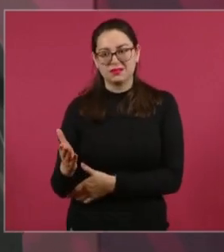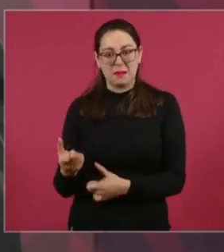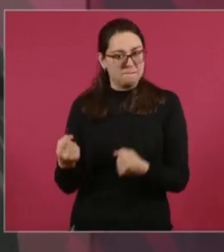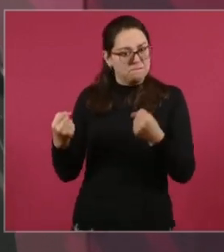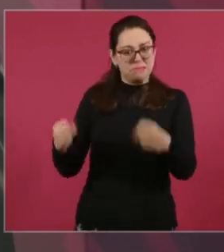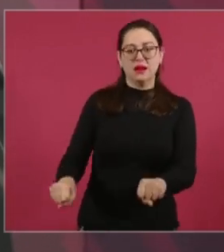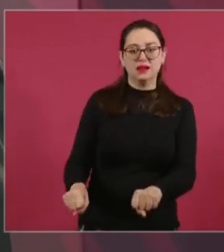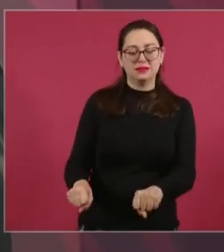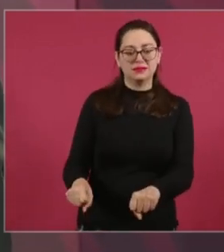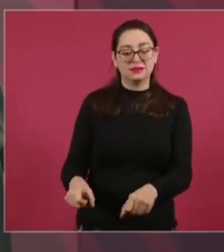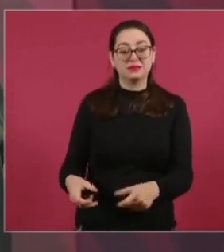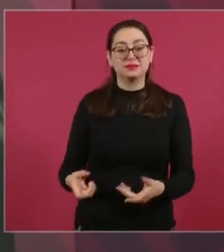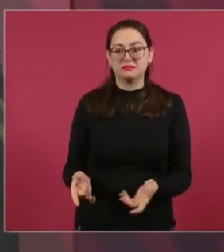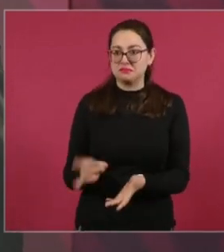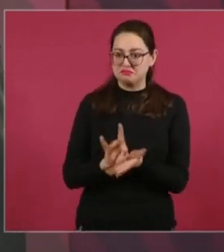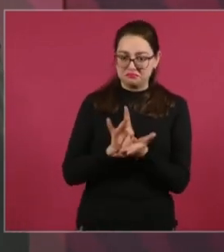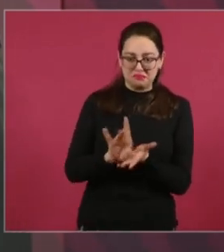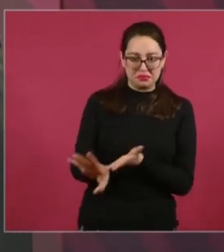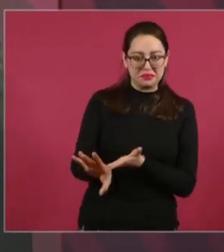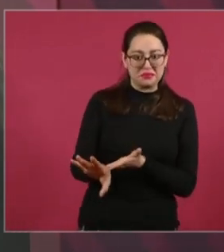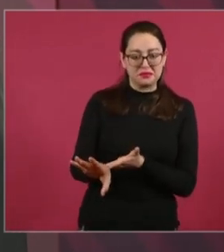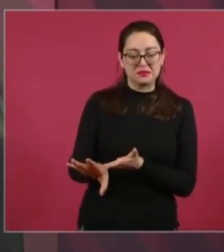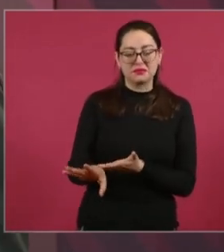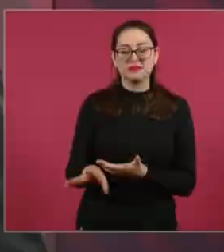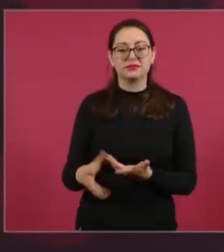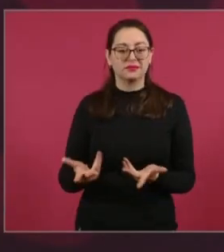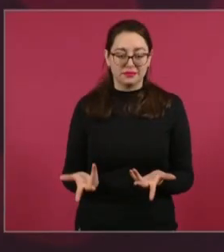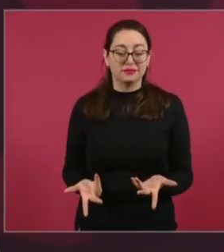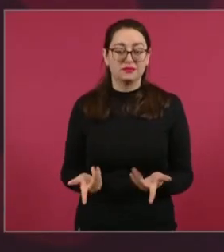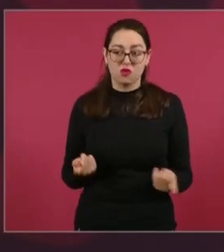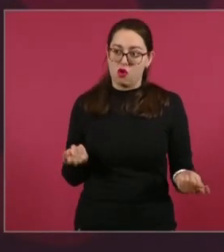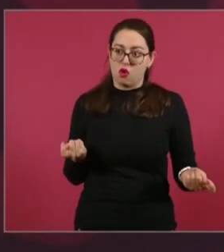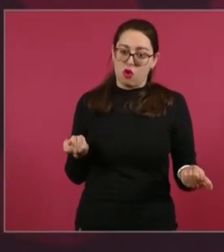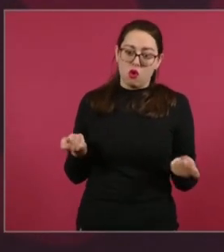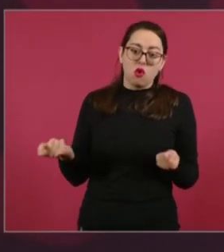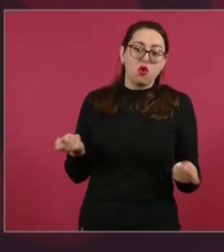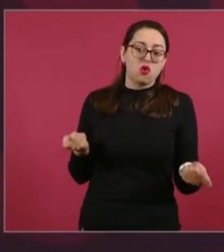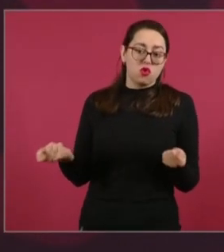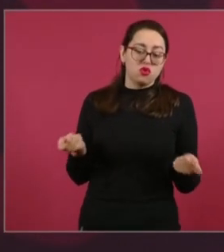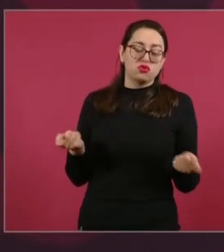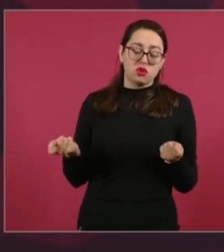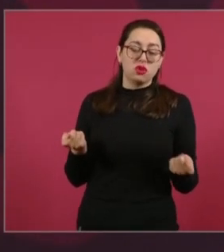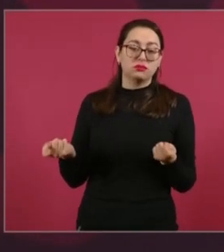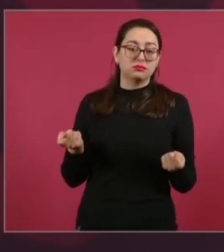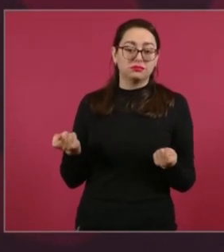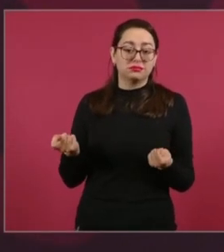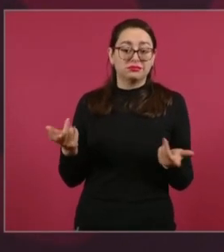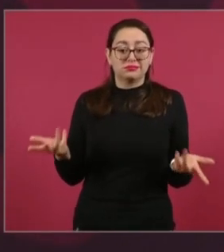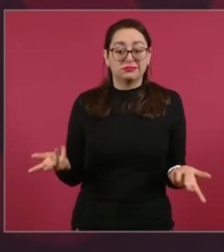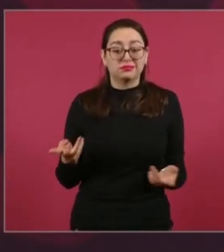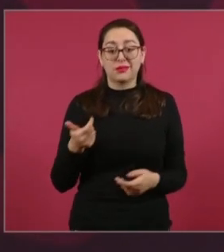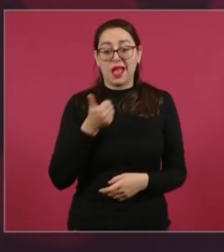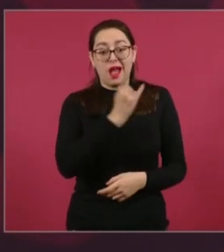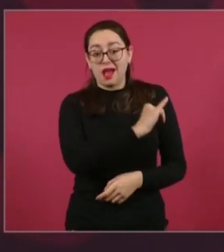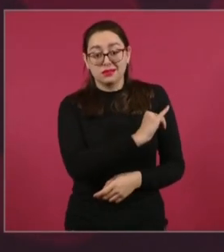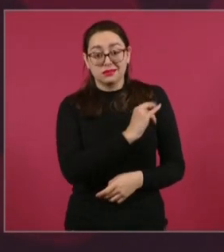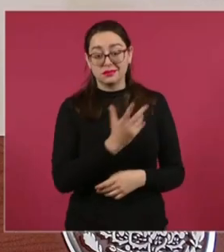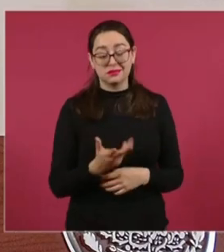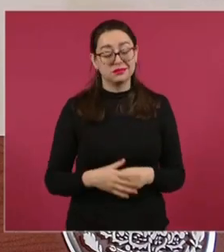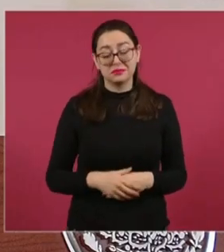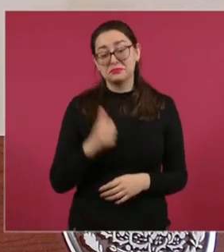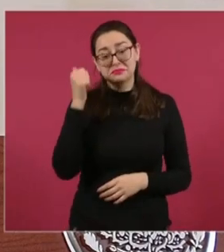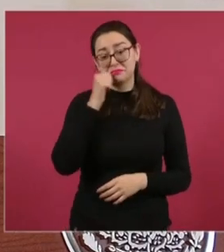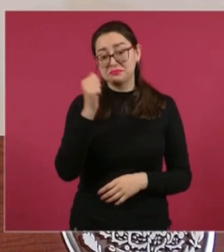que ellos desean o les conviene.